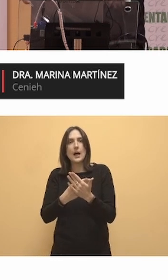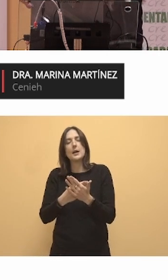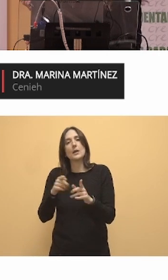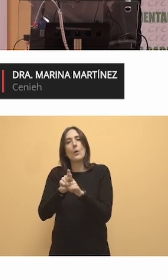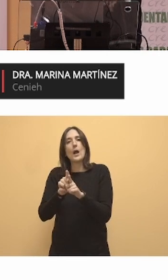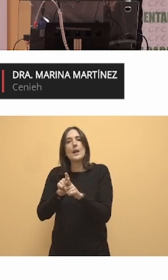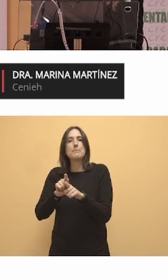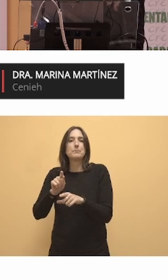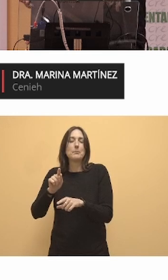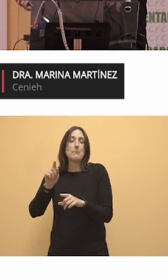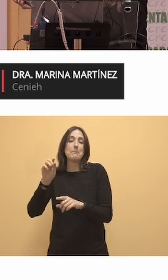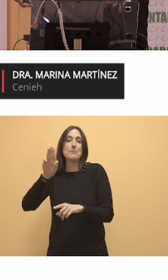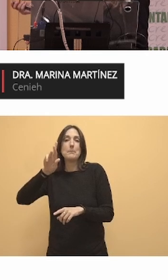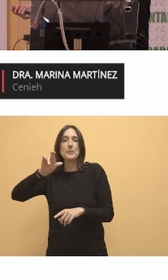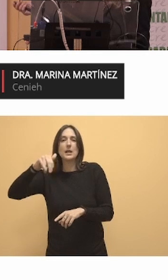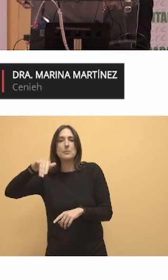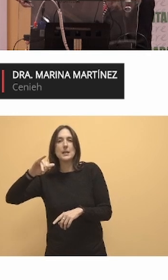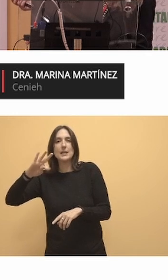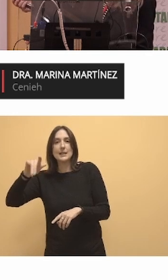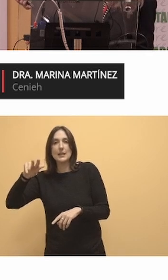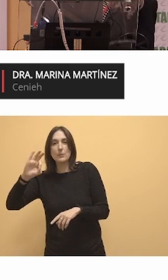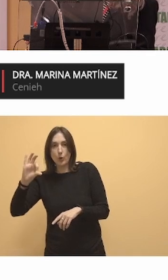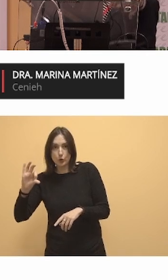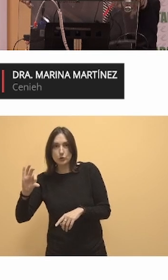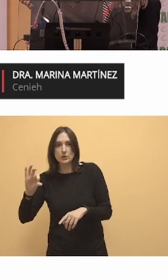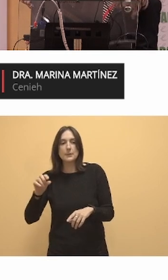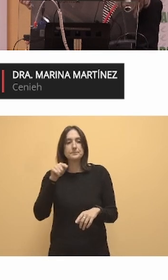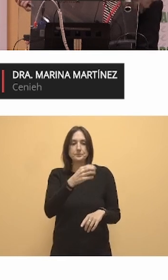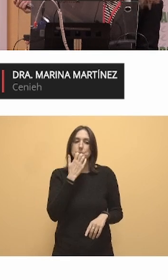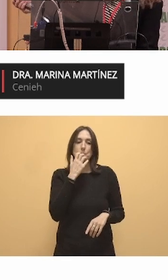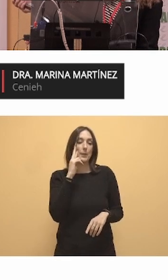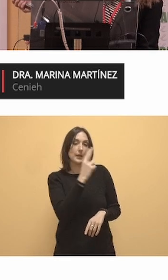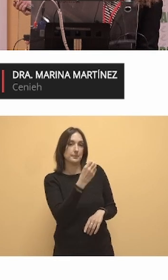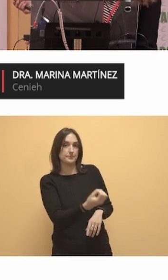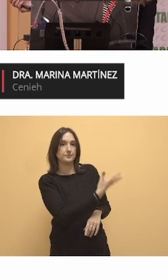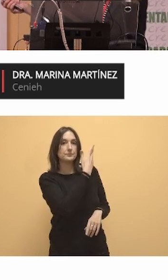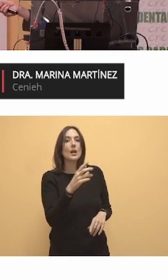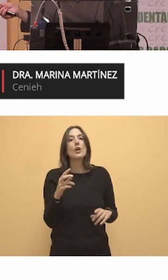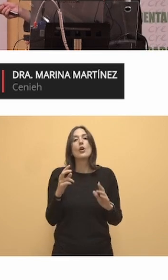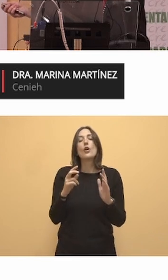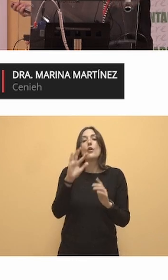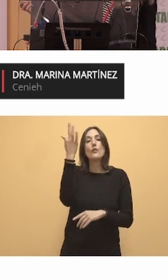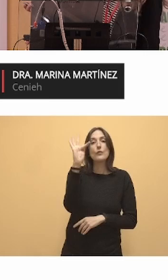pensaba, ¿tiene puntero? Sí. Aquí tenemos la fórmula hipotética